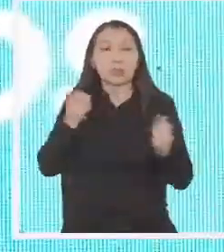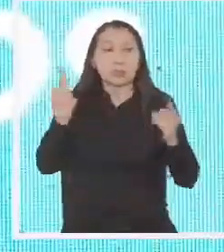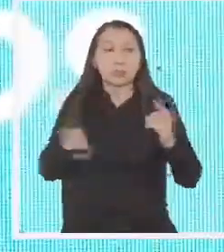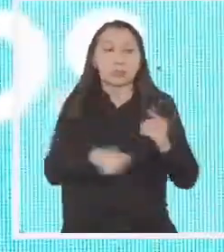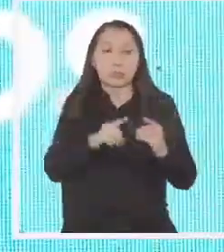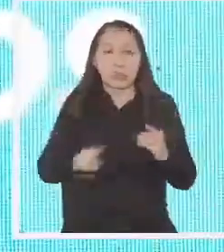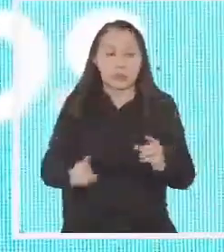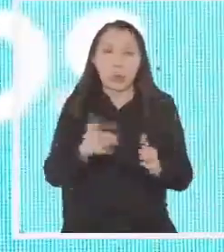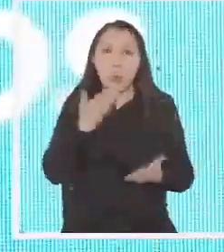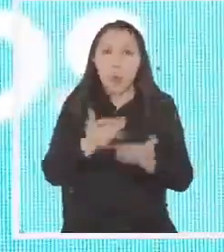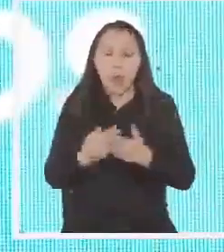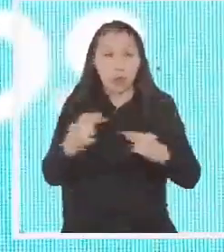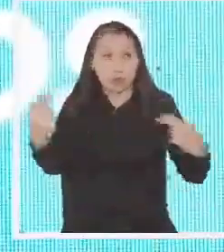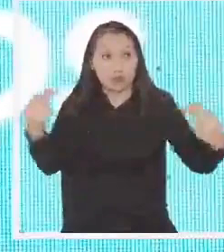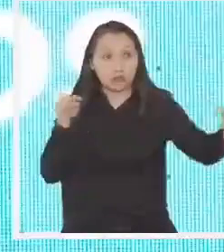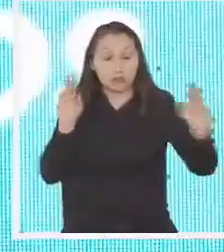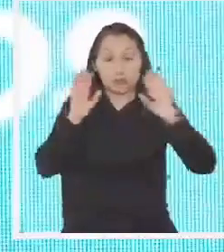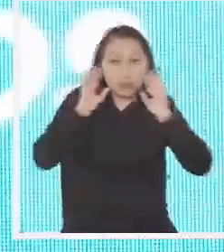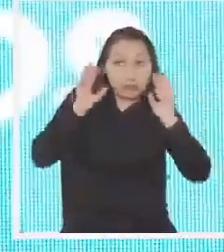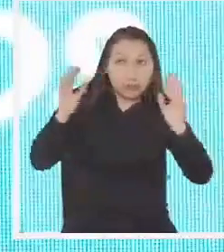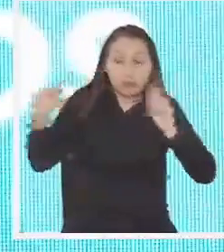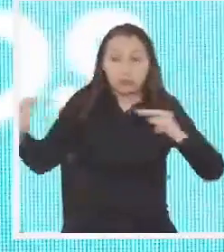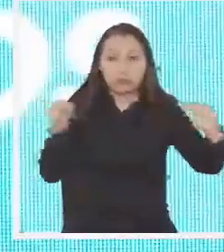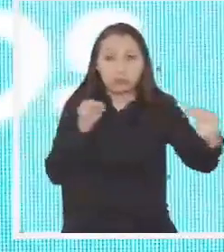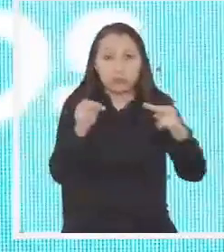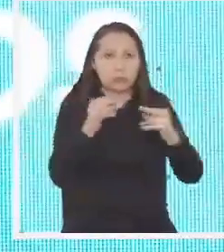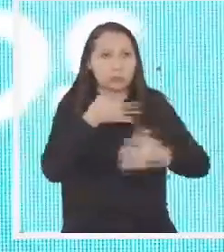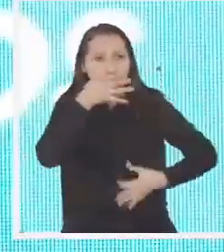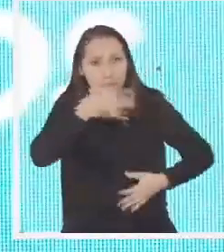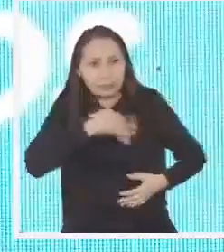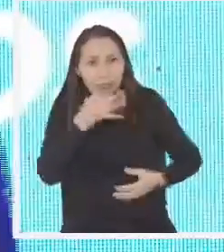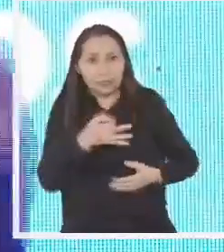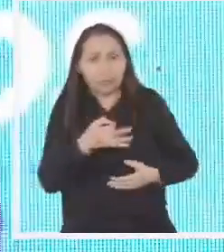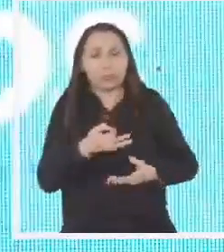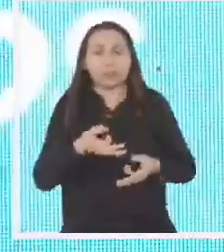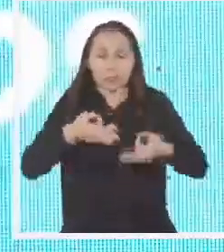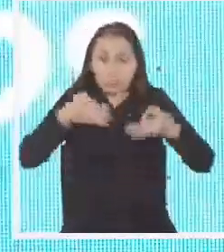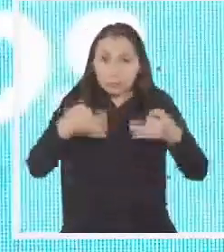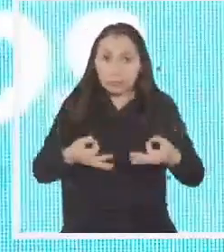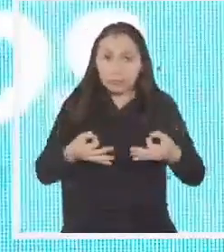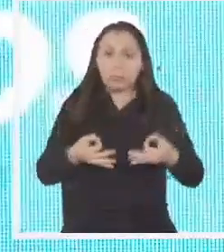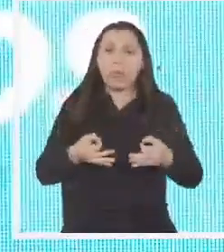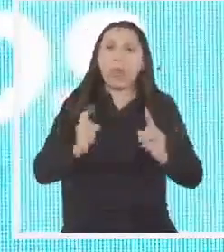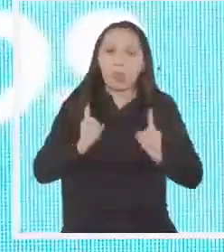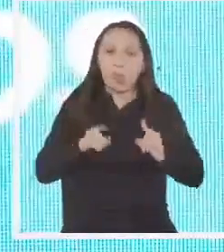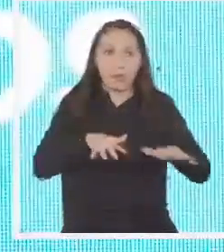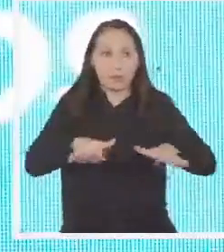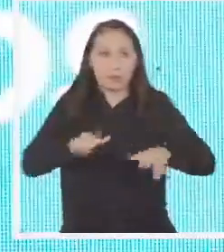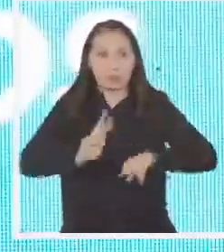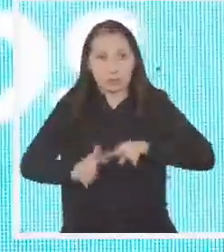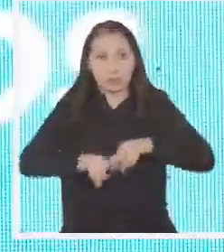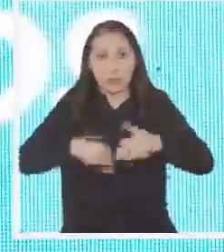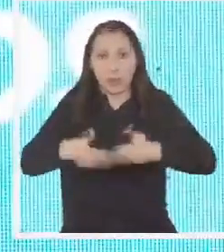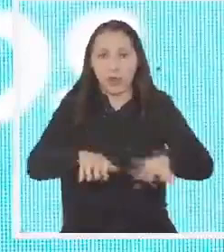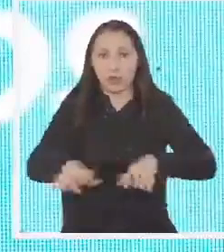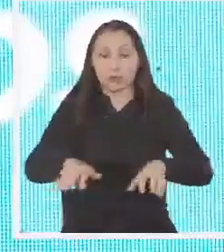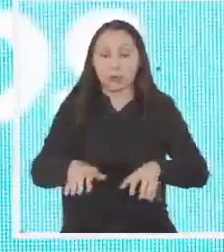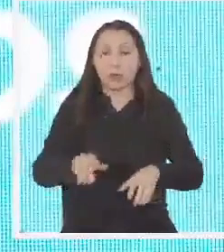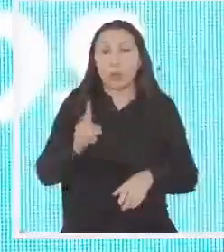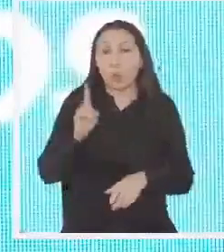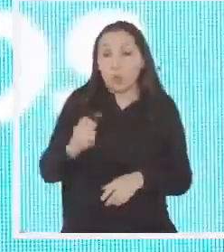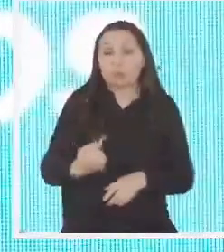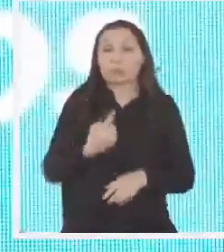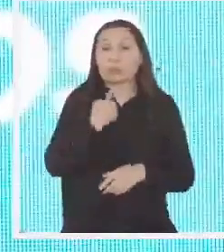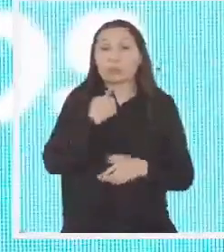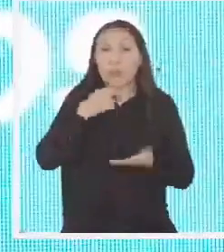que cuando nos escuchamos y cuando declaramos cosas, se producen cosas. Porque una de las cosas